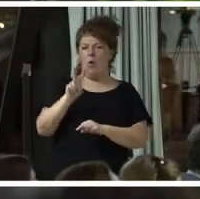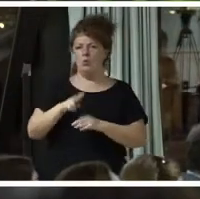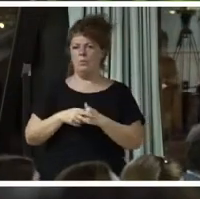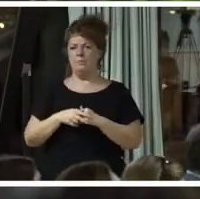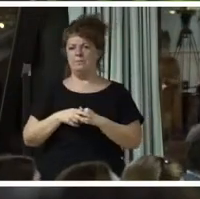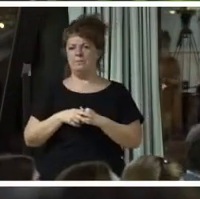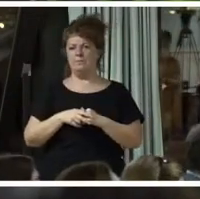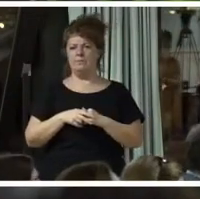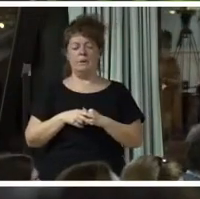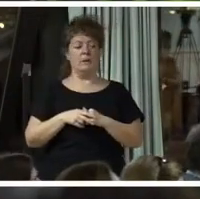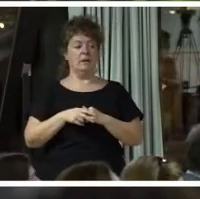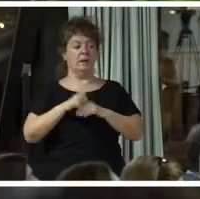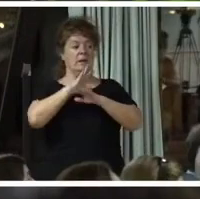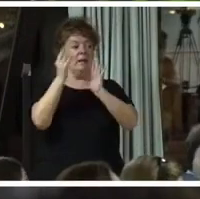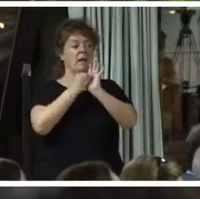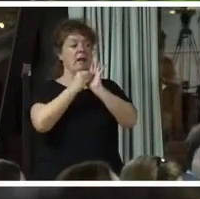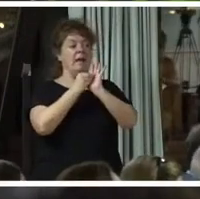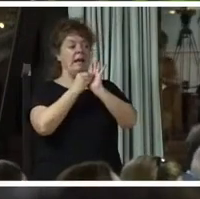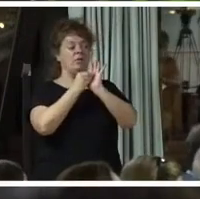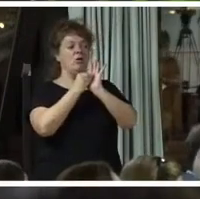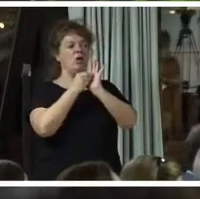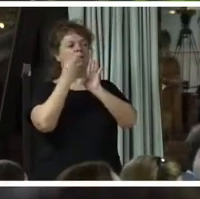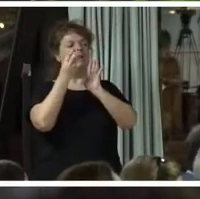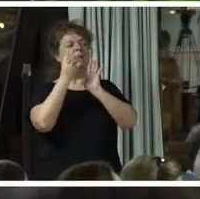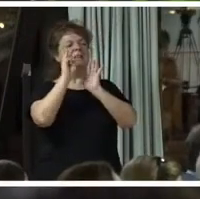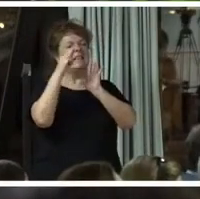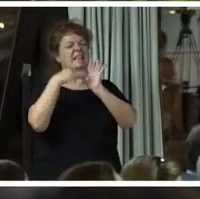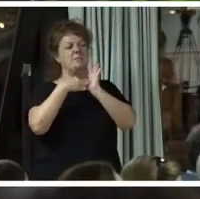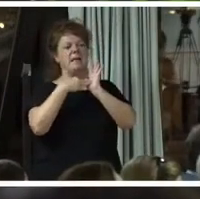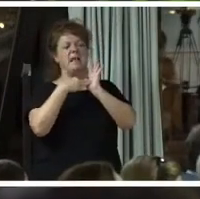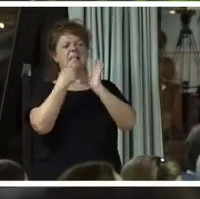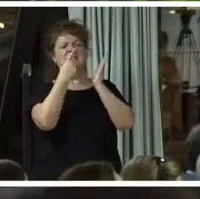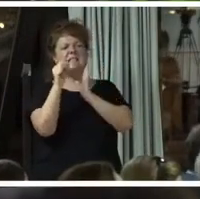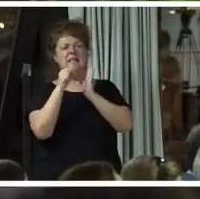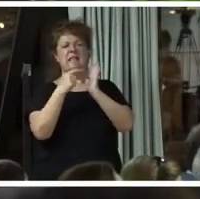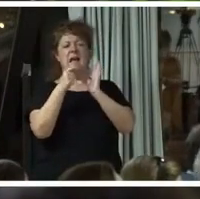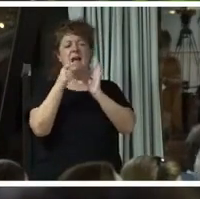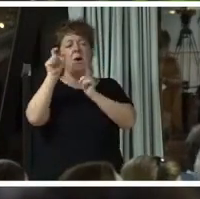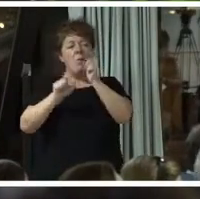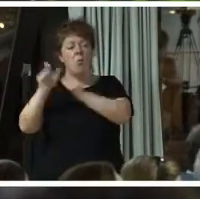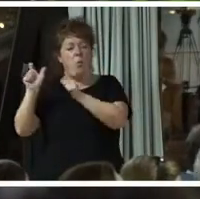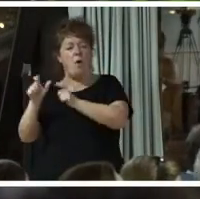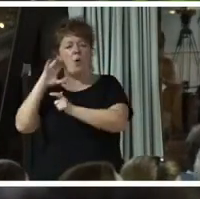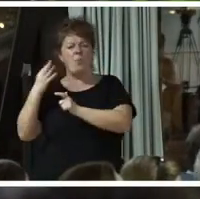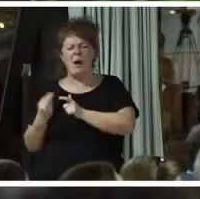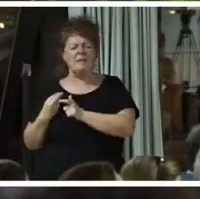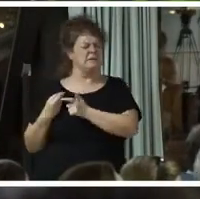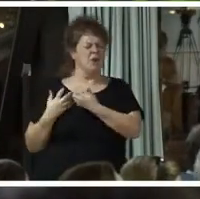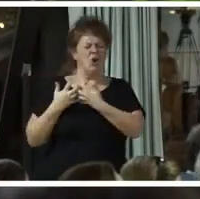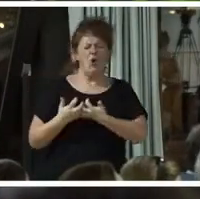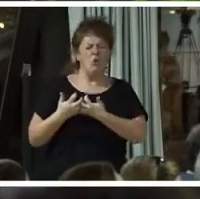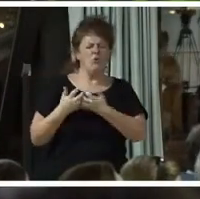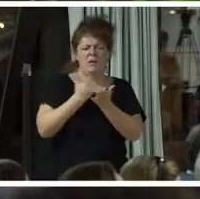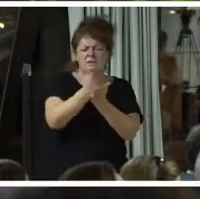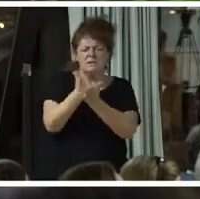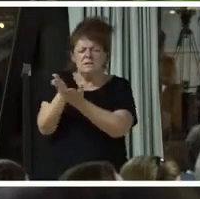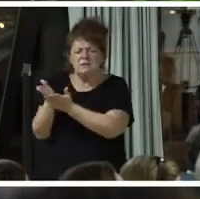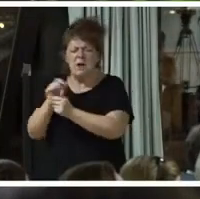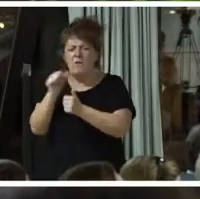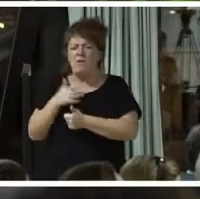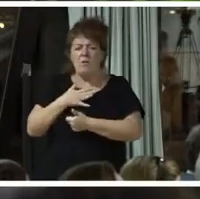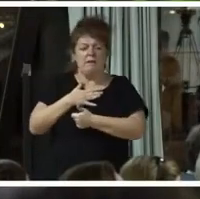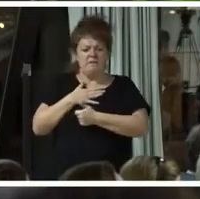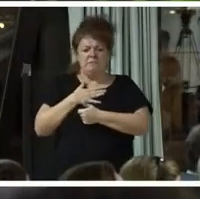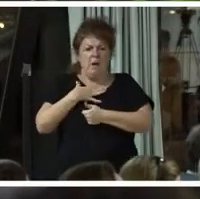Unidas la resolución 3070 que el pueblo palestino Luche de todas las formas posibles que